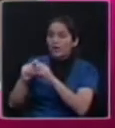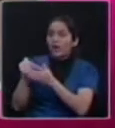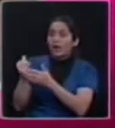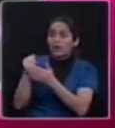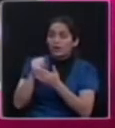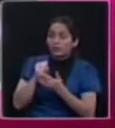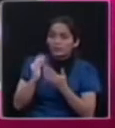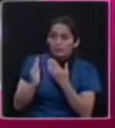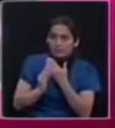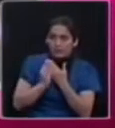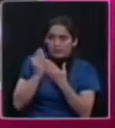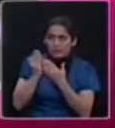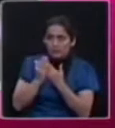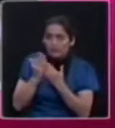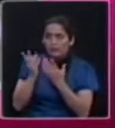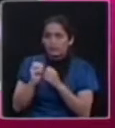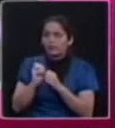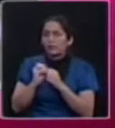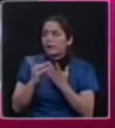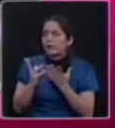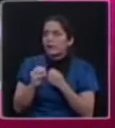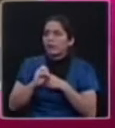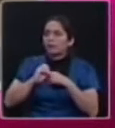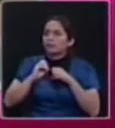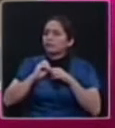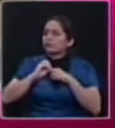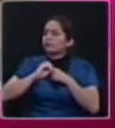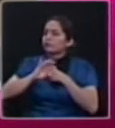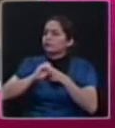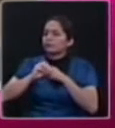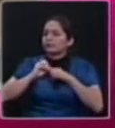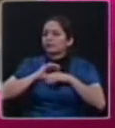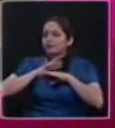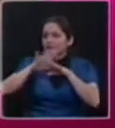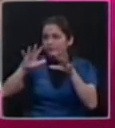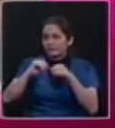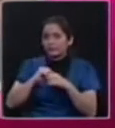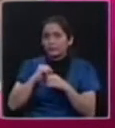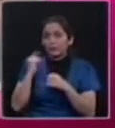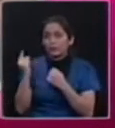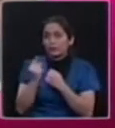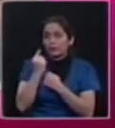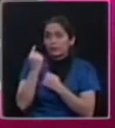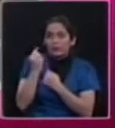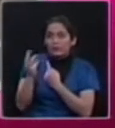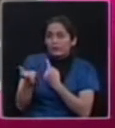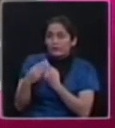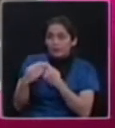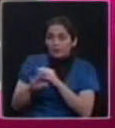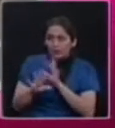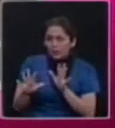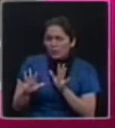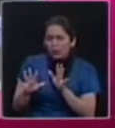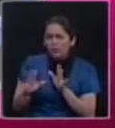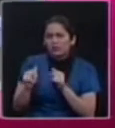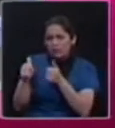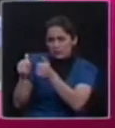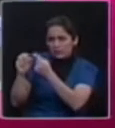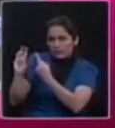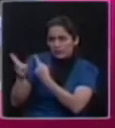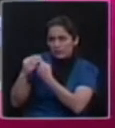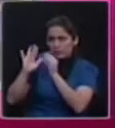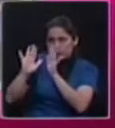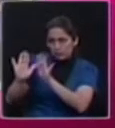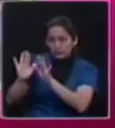del mundo en el sentido global una cantidad de contenidos. Pero no hay que fiarse solo de eso, ¿no? Porque las redes sociales hacen transitar